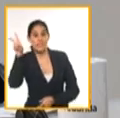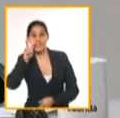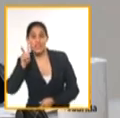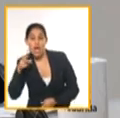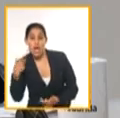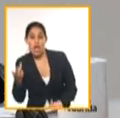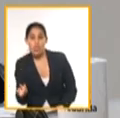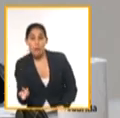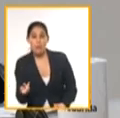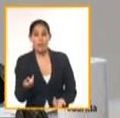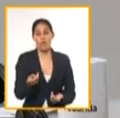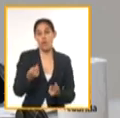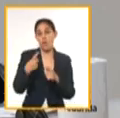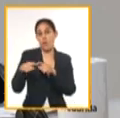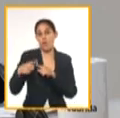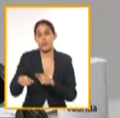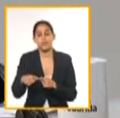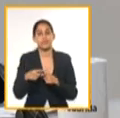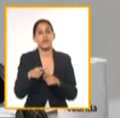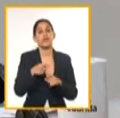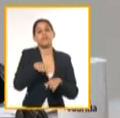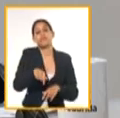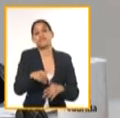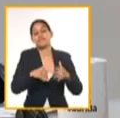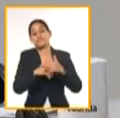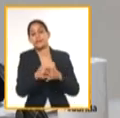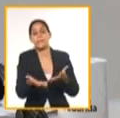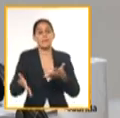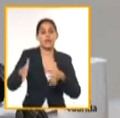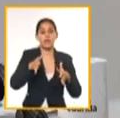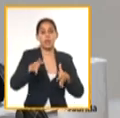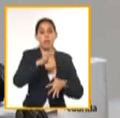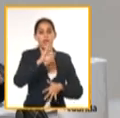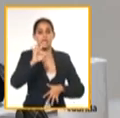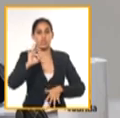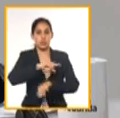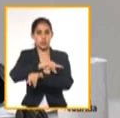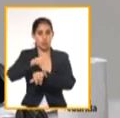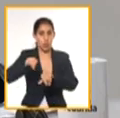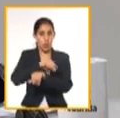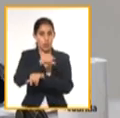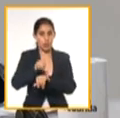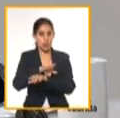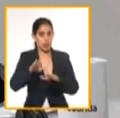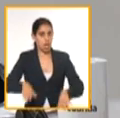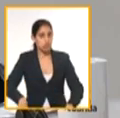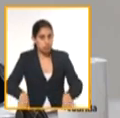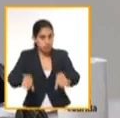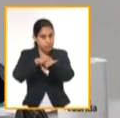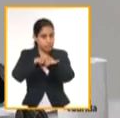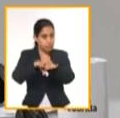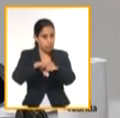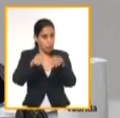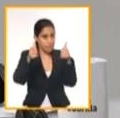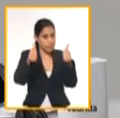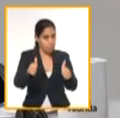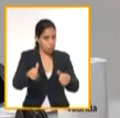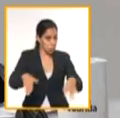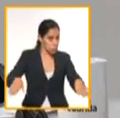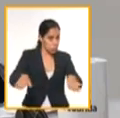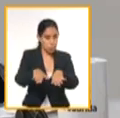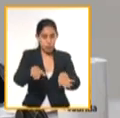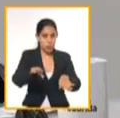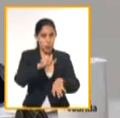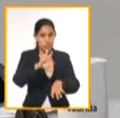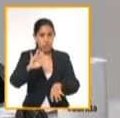en la principal fuente de abasto, pensamos que unas 48 horas ya se logra una estabilidad acá en la capital con el servicio, en las próximas 48 horas.